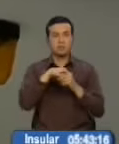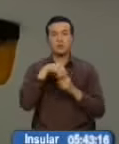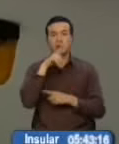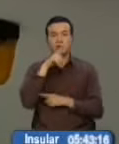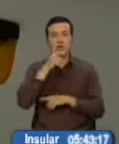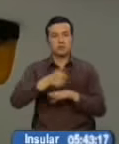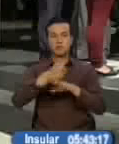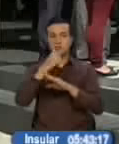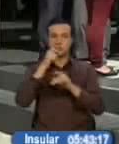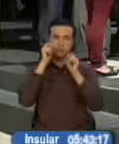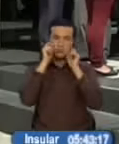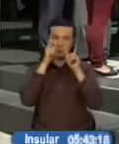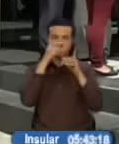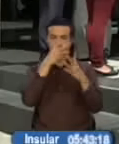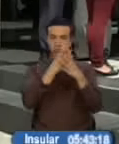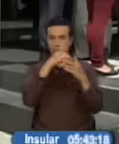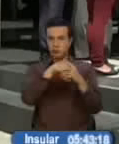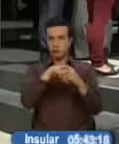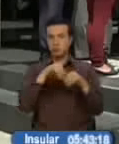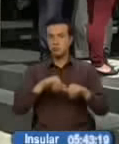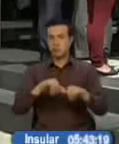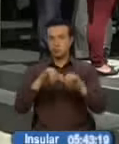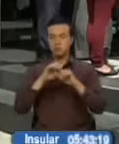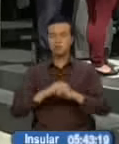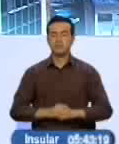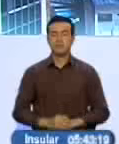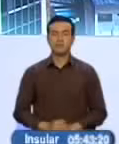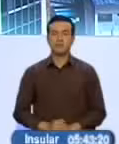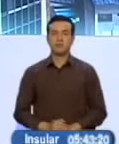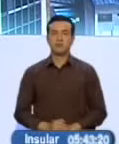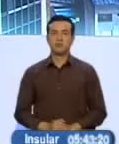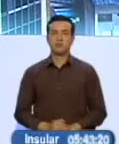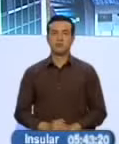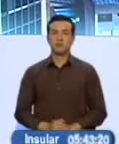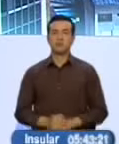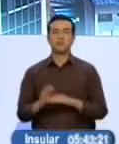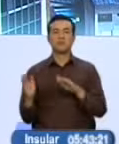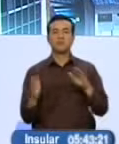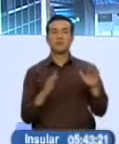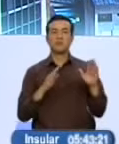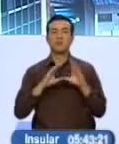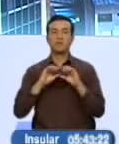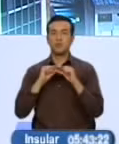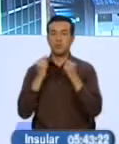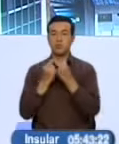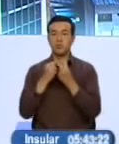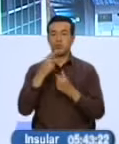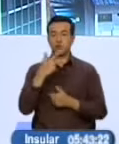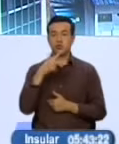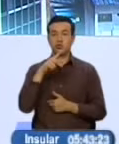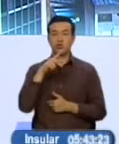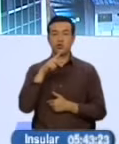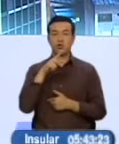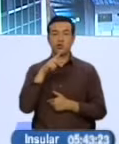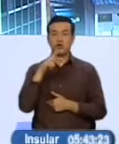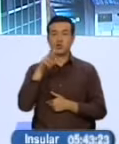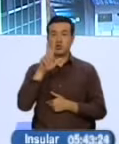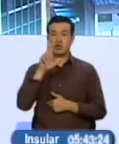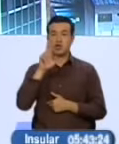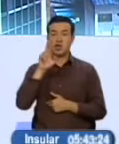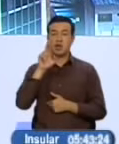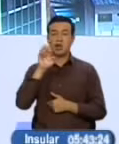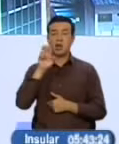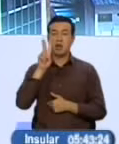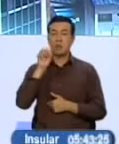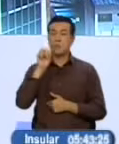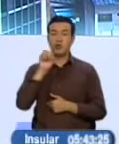de las autoridades. César García, Ecuador TV. Mientras tanto, la Unión de Afectados por Chevron Texaco espera que el Estado ecuatoriano retenga